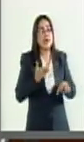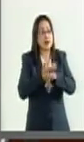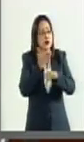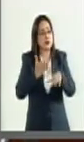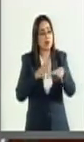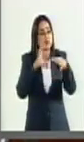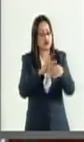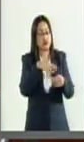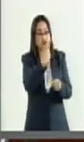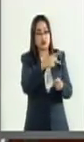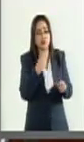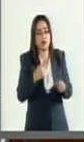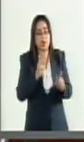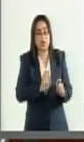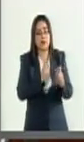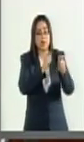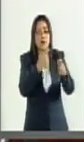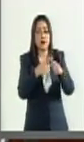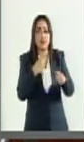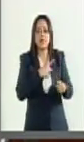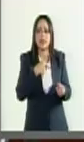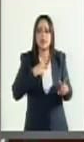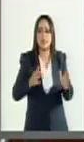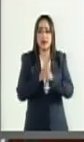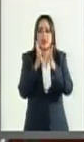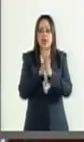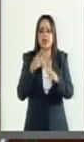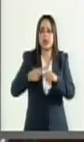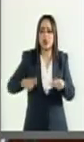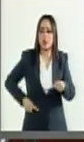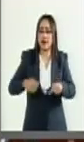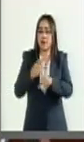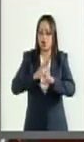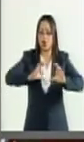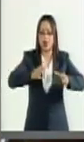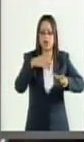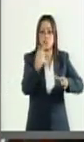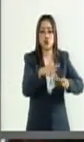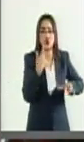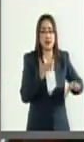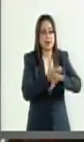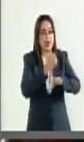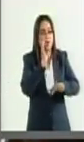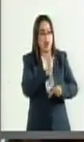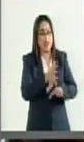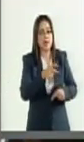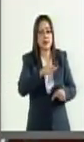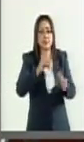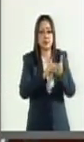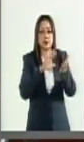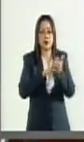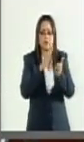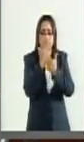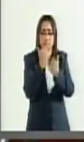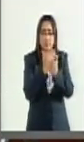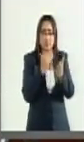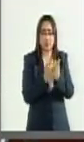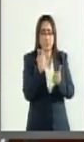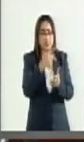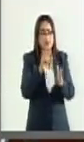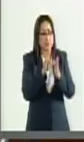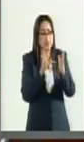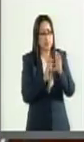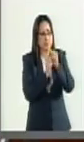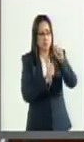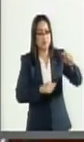Estados debía participar necesariamente el gobernador y el Congreso del Estado en los términos que dispusieran las constituciones